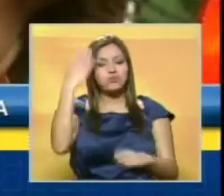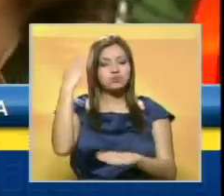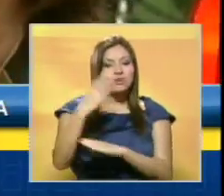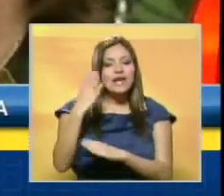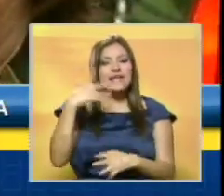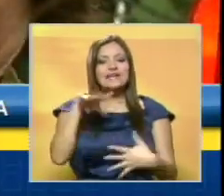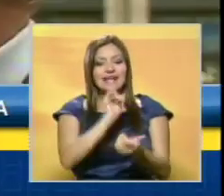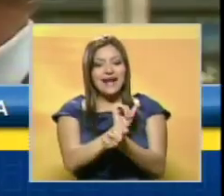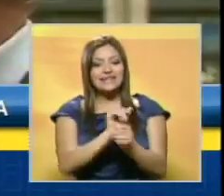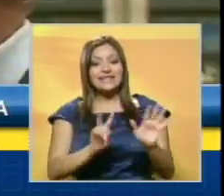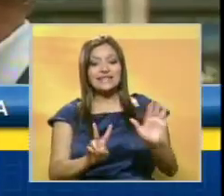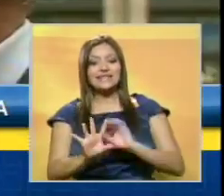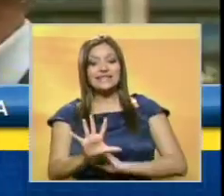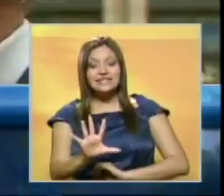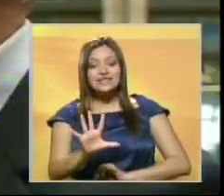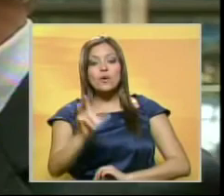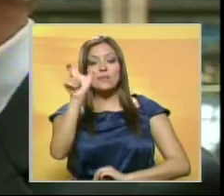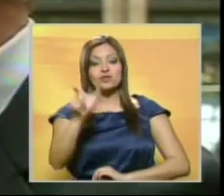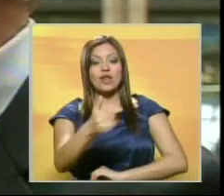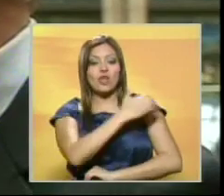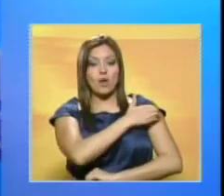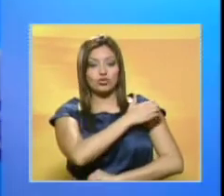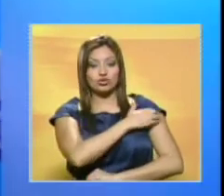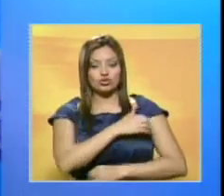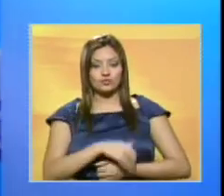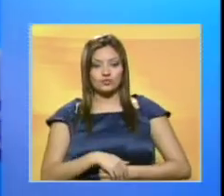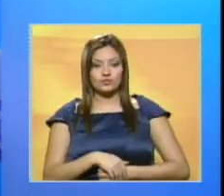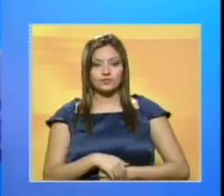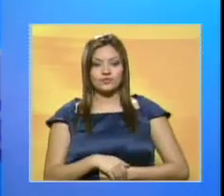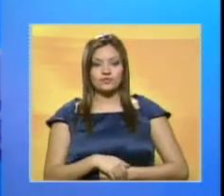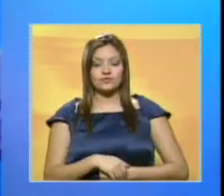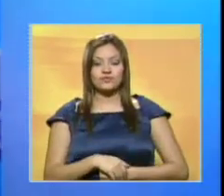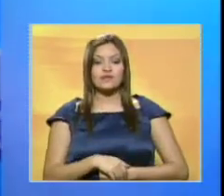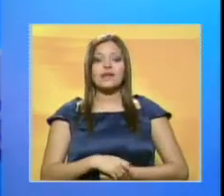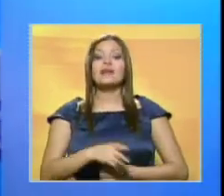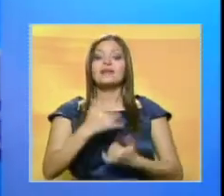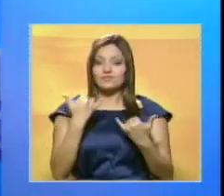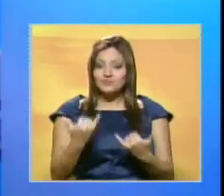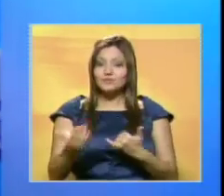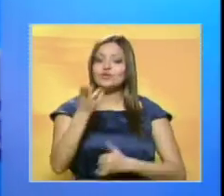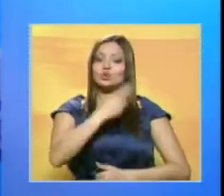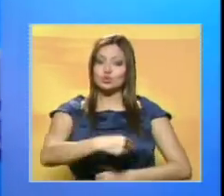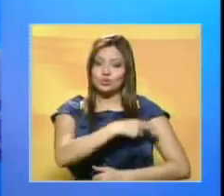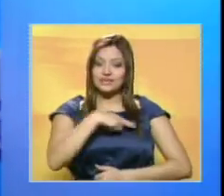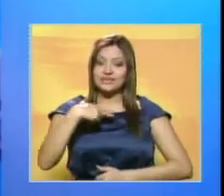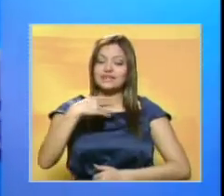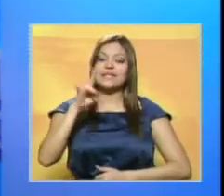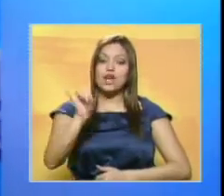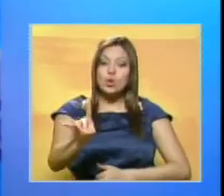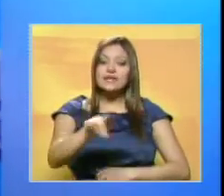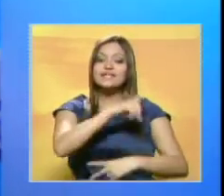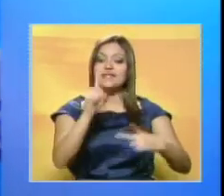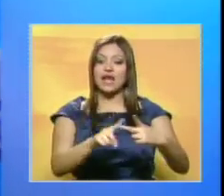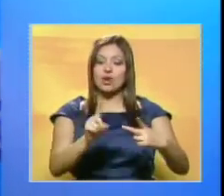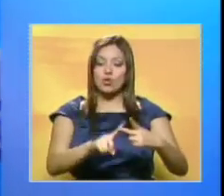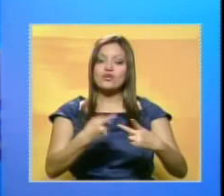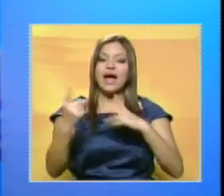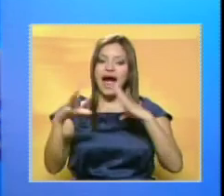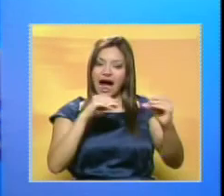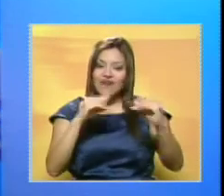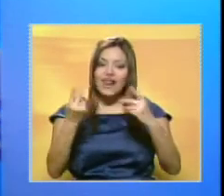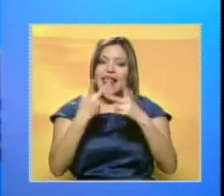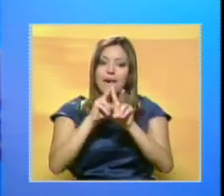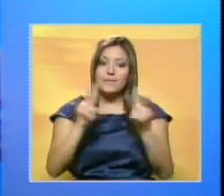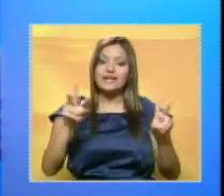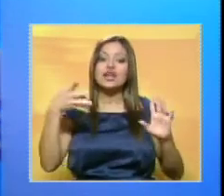encarcelamiento de 75 opositores. En Suiza se espera que este lunes comience la segunda ronda de las conversaciones de paz